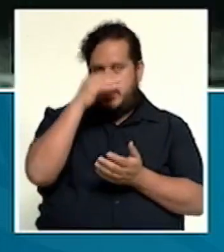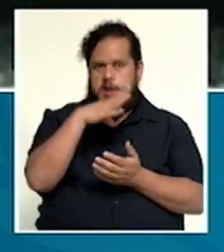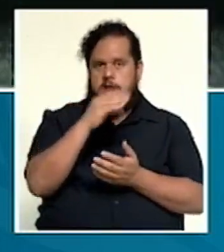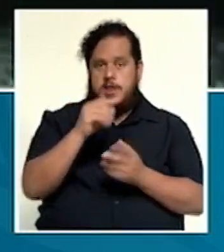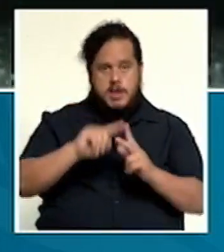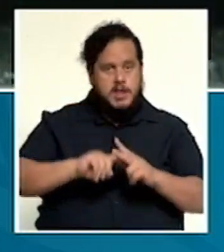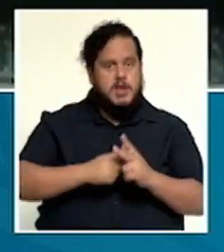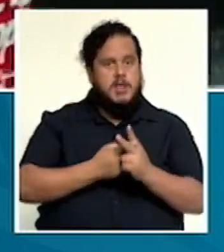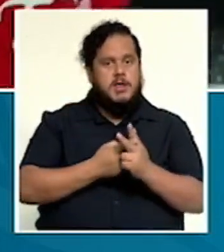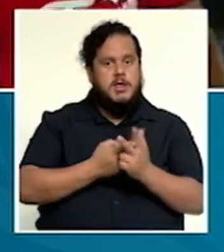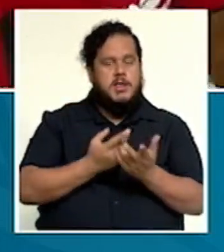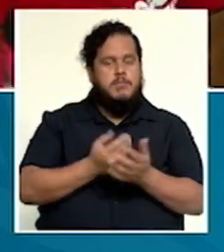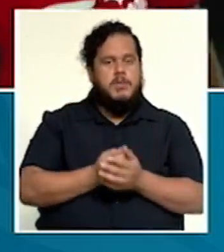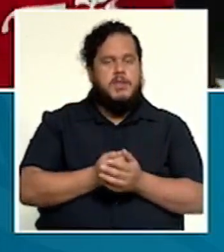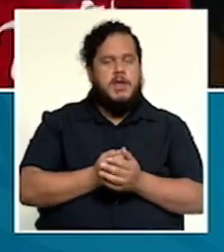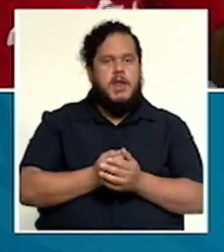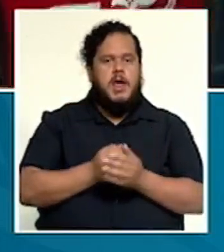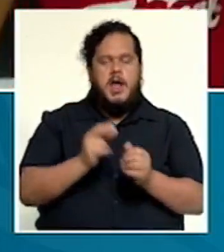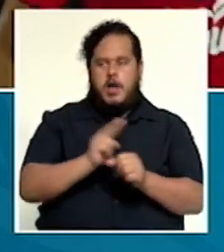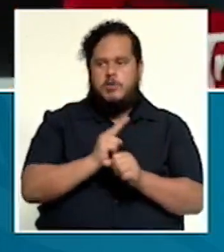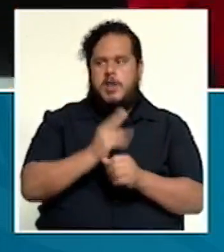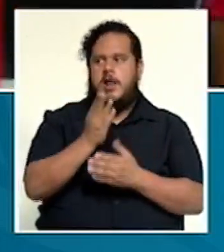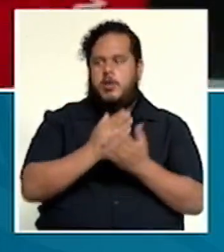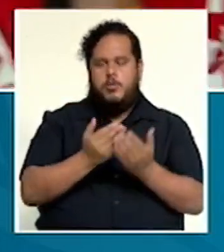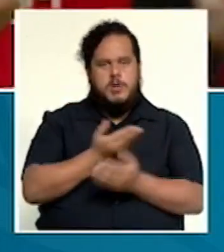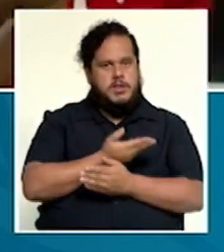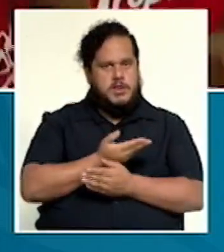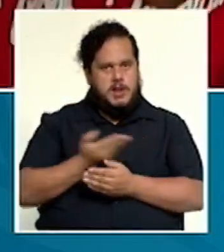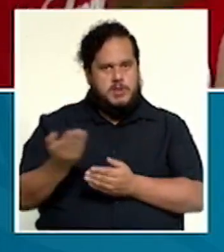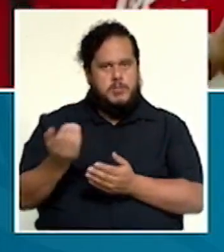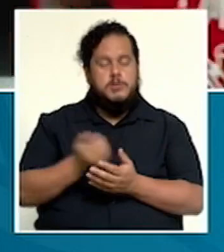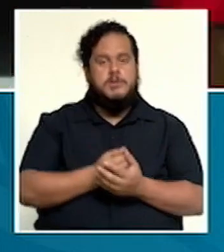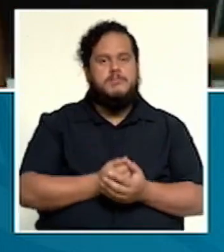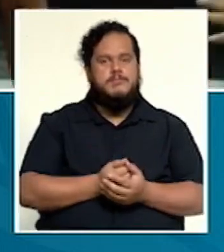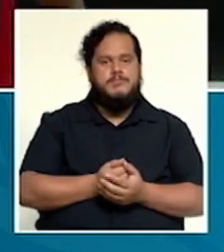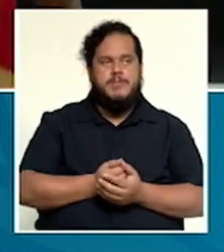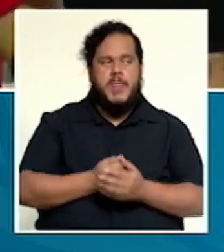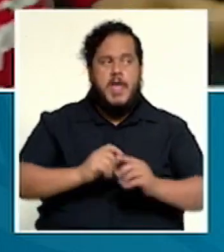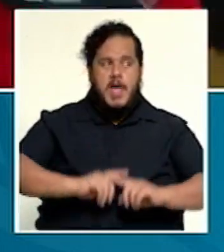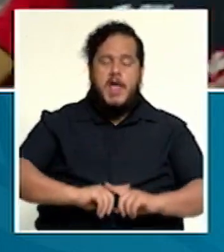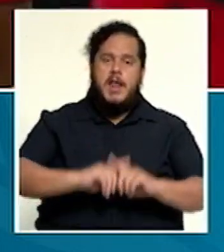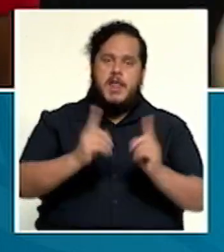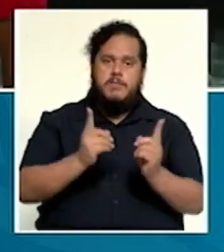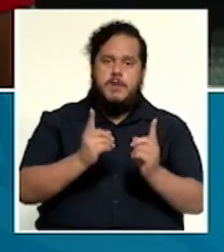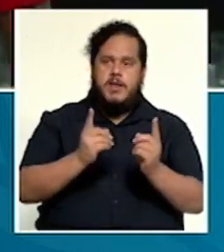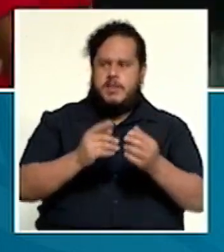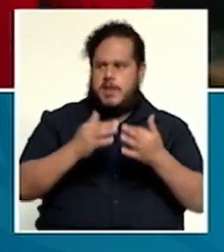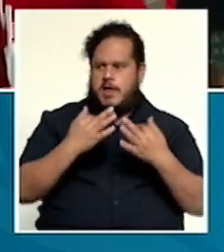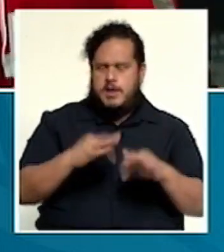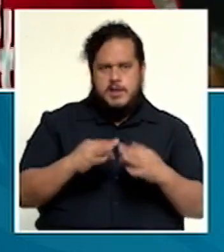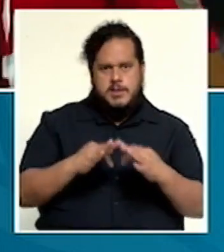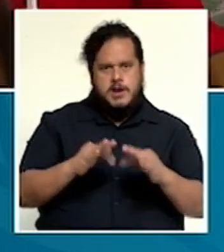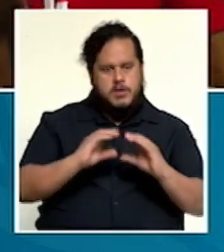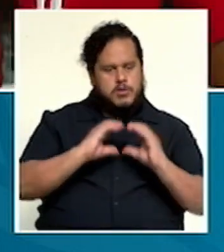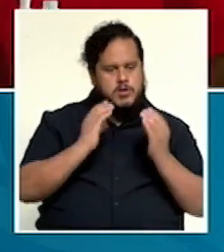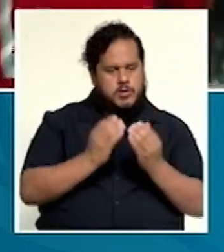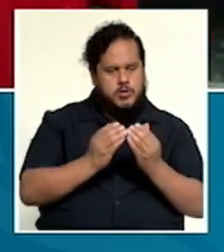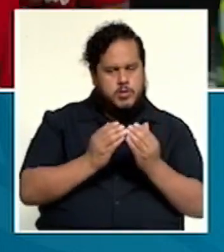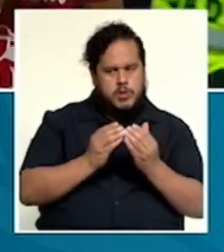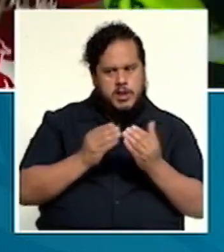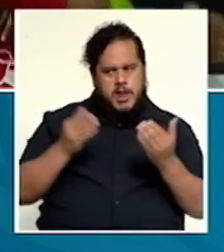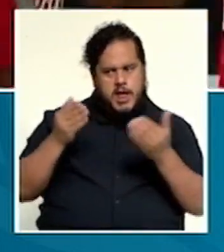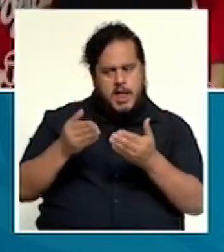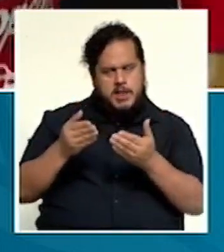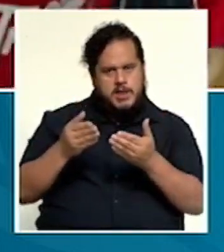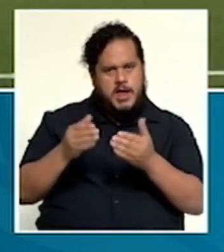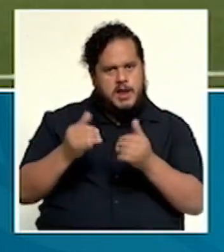empezar a aplicar algunas de las cosas. La diferencia en el trato de los clubes hacia las